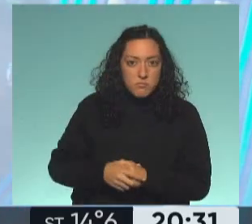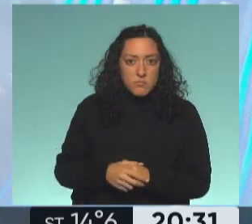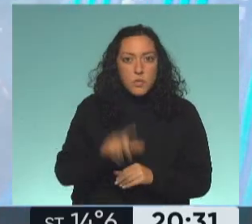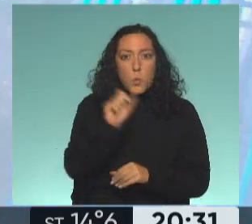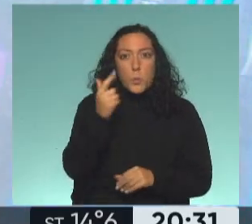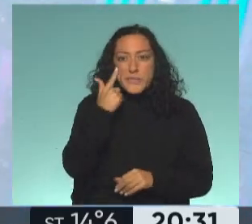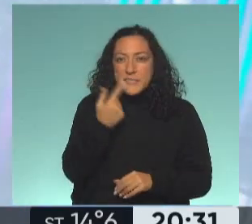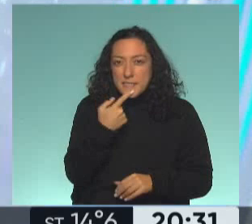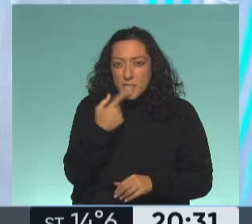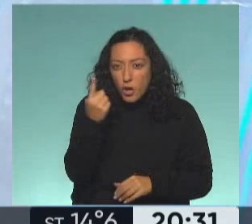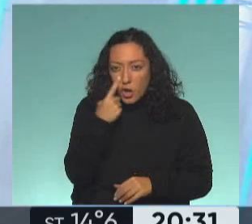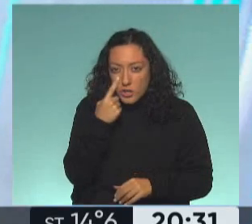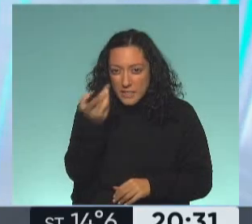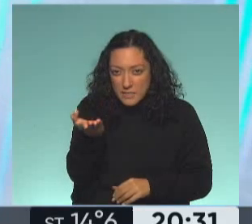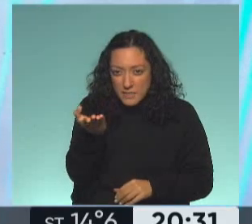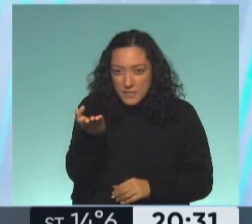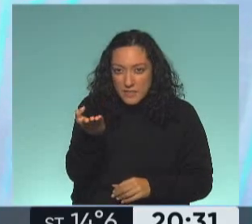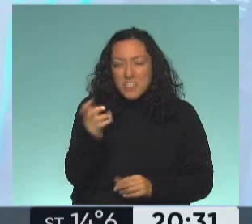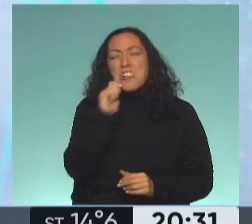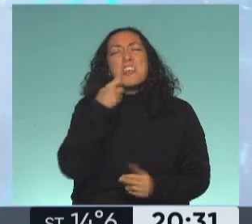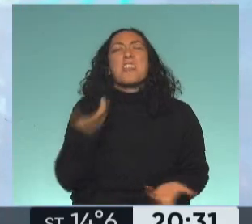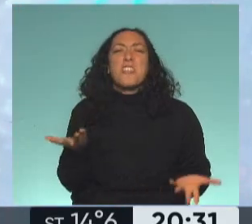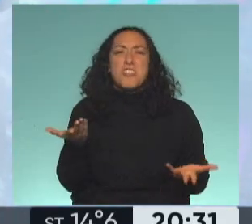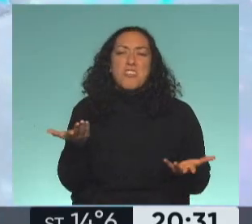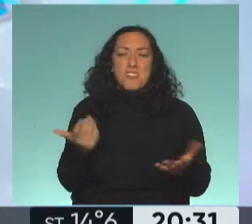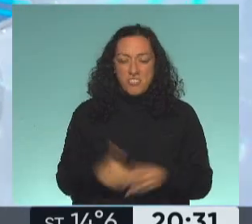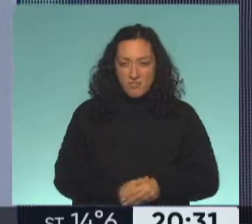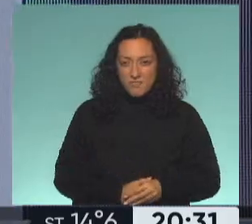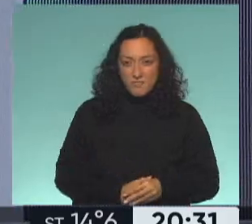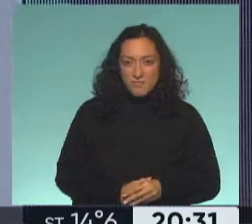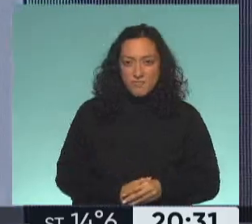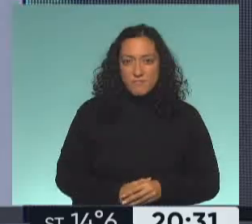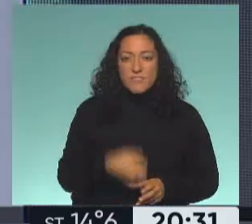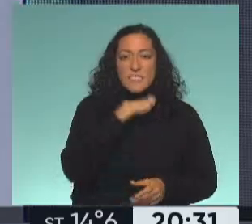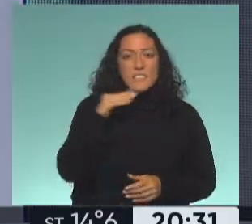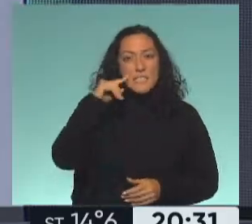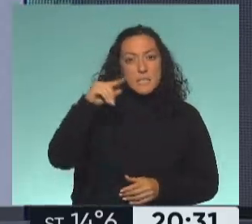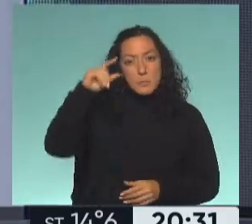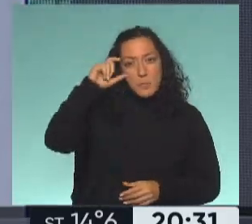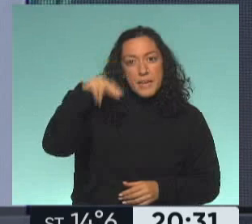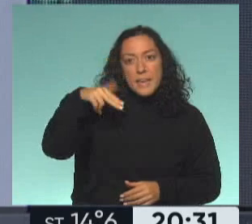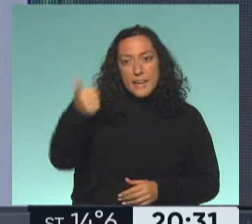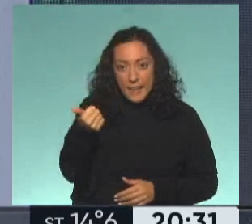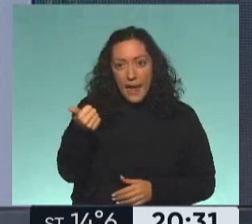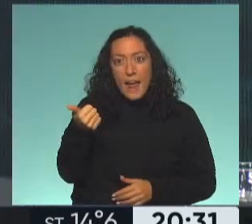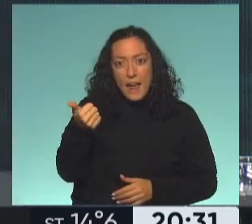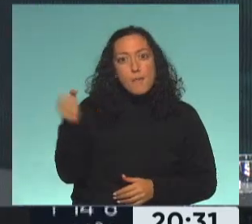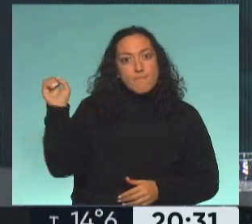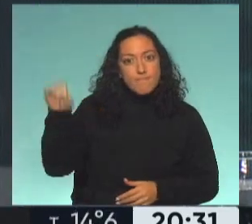Brustein? Luis, bro, qué lindo, qué lindo. Y la Jimena Fuertes, y la Jimena